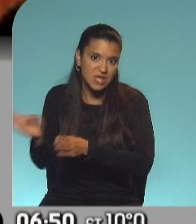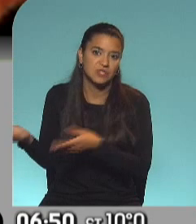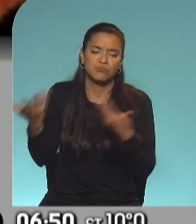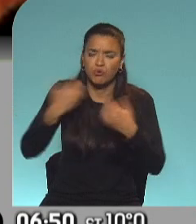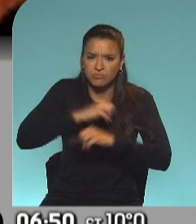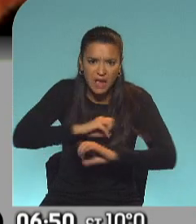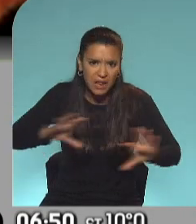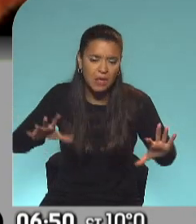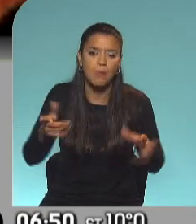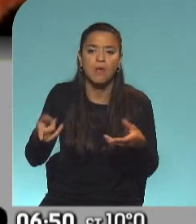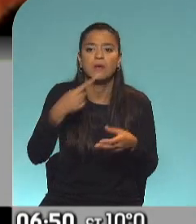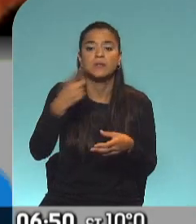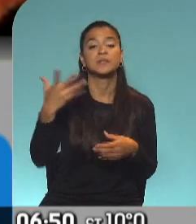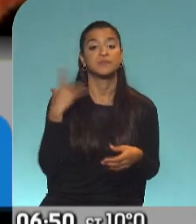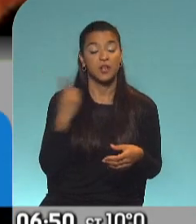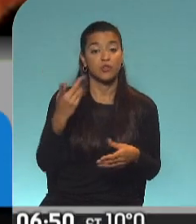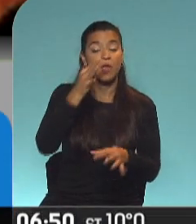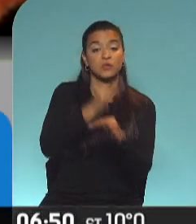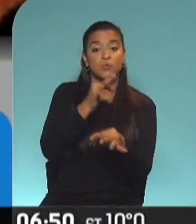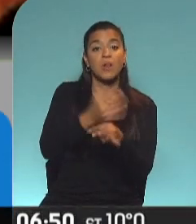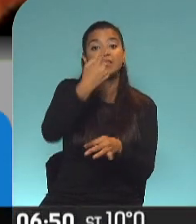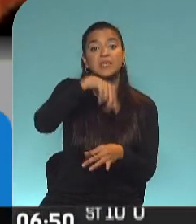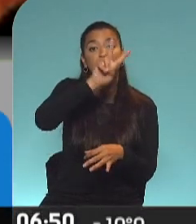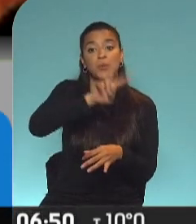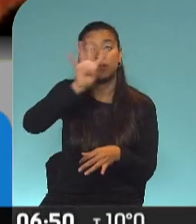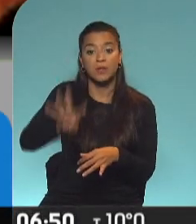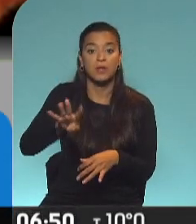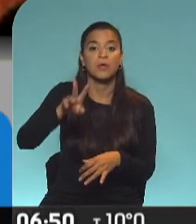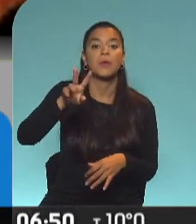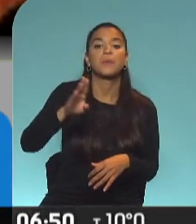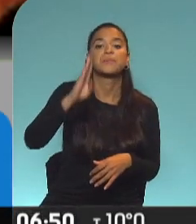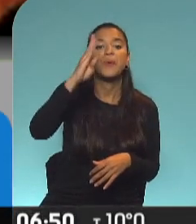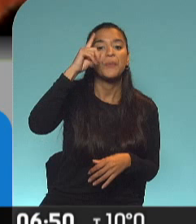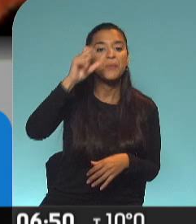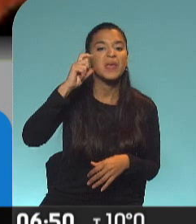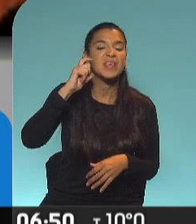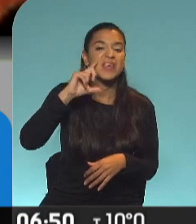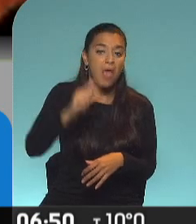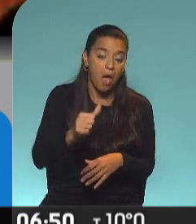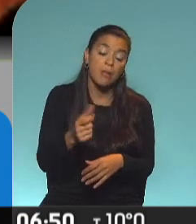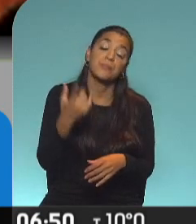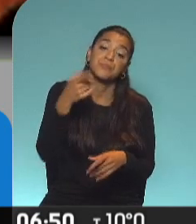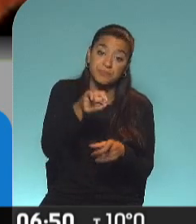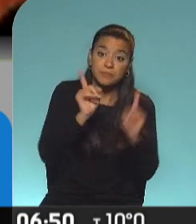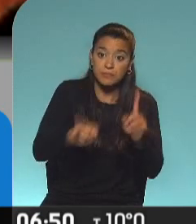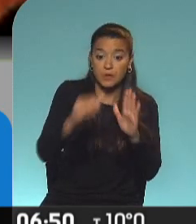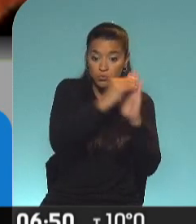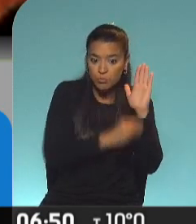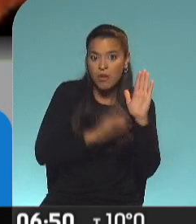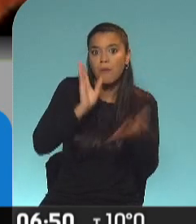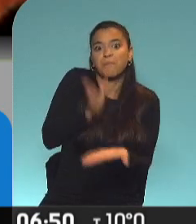que esta directora de la Escuela 124, María Teresa Vecchia, no solamente tendrá que afrontar este sumario